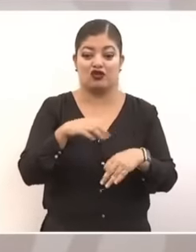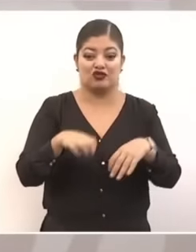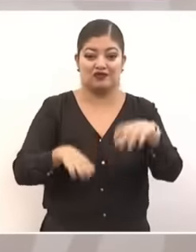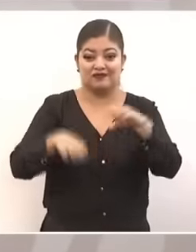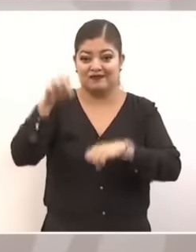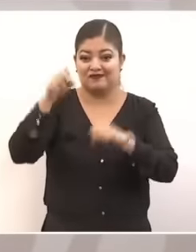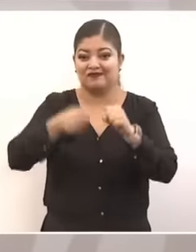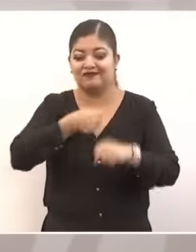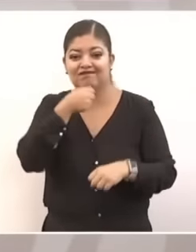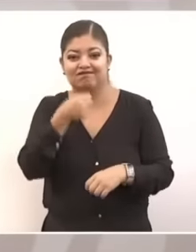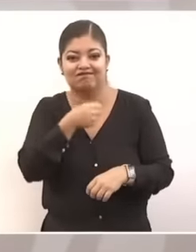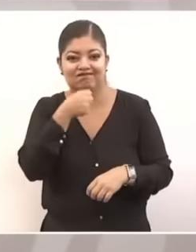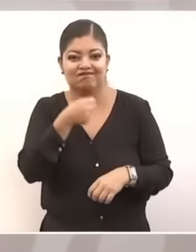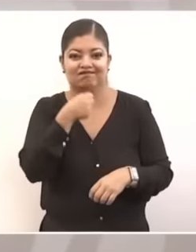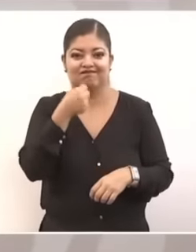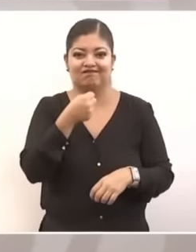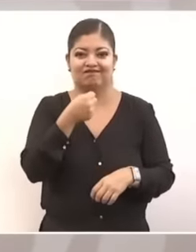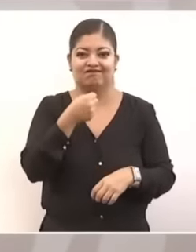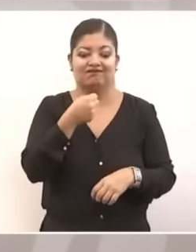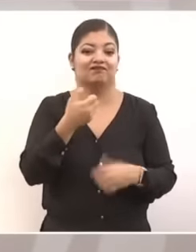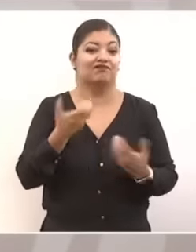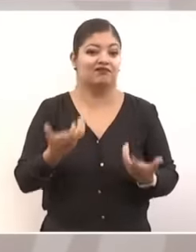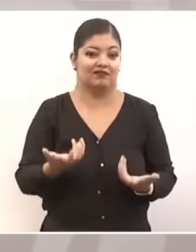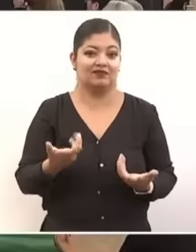mayores, ancianos respetables,